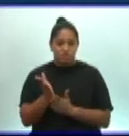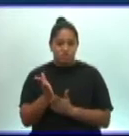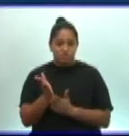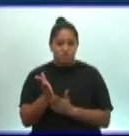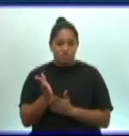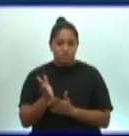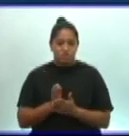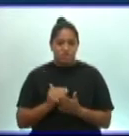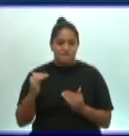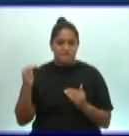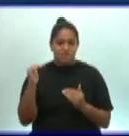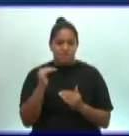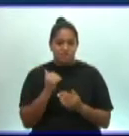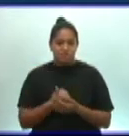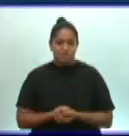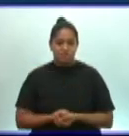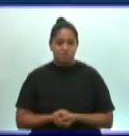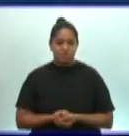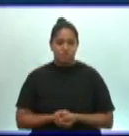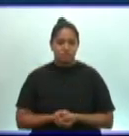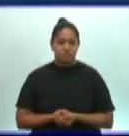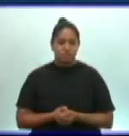campo magnético de inducción